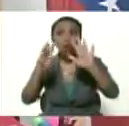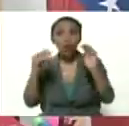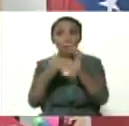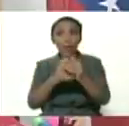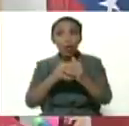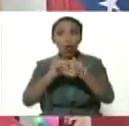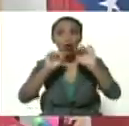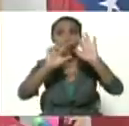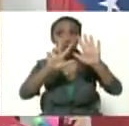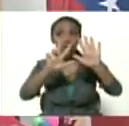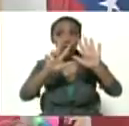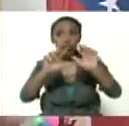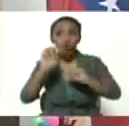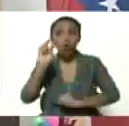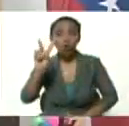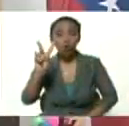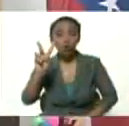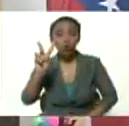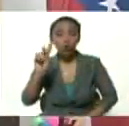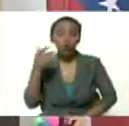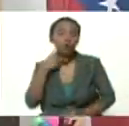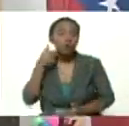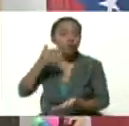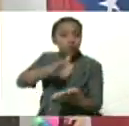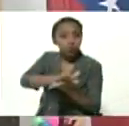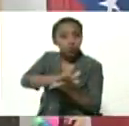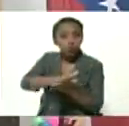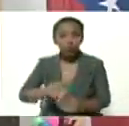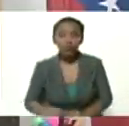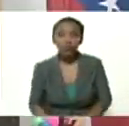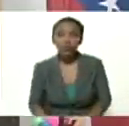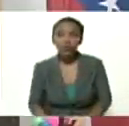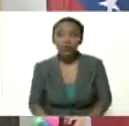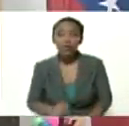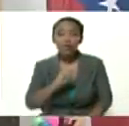18.802 fallecidos, muertos,